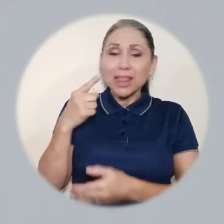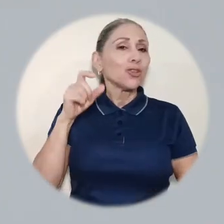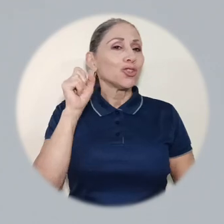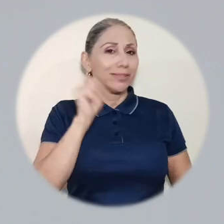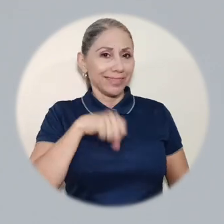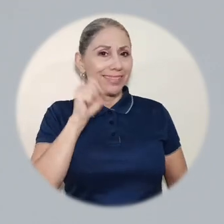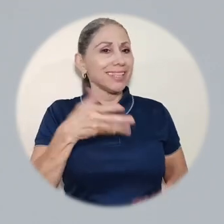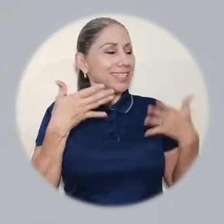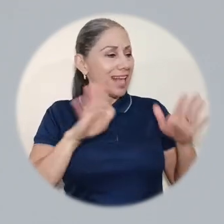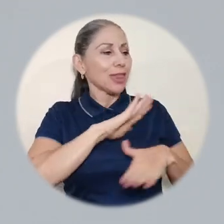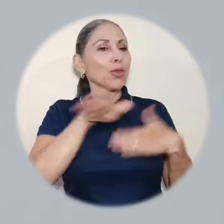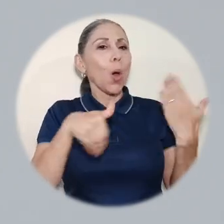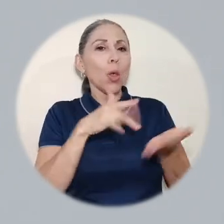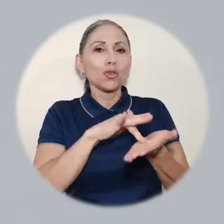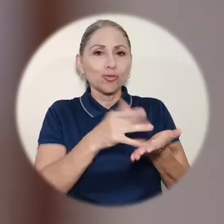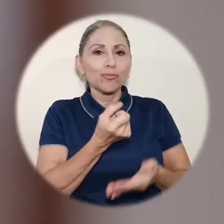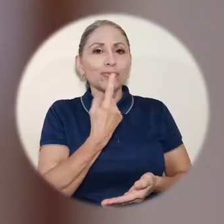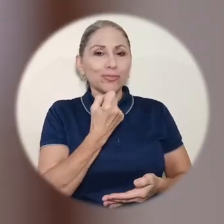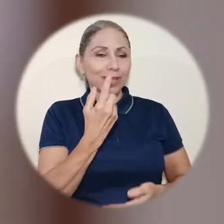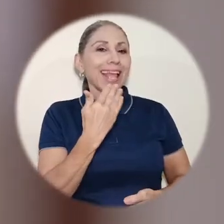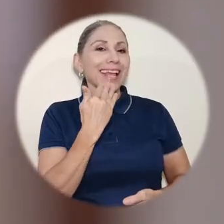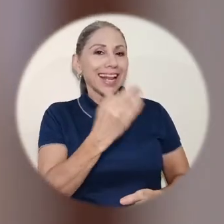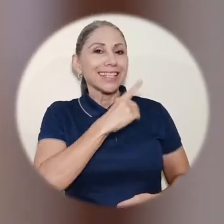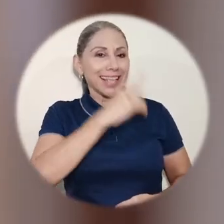Los tomé todos, sí, gracias a Dios, sí.